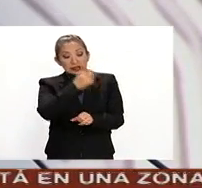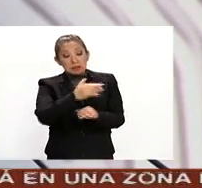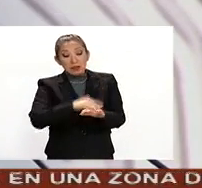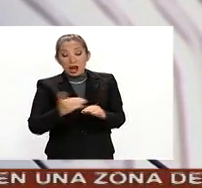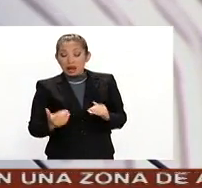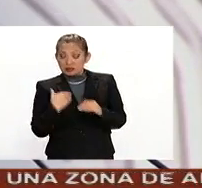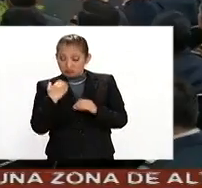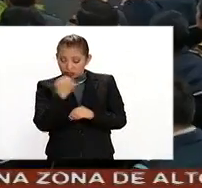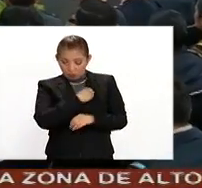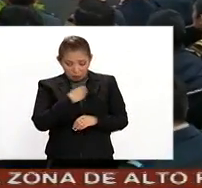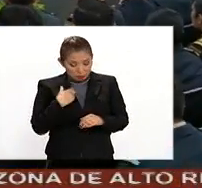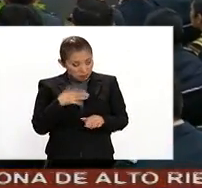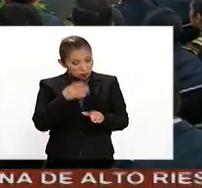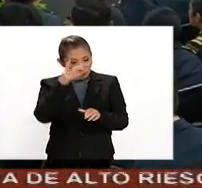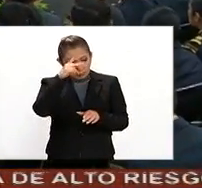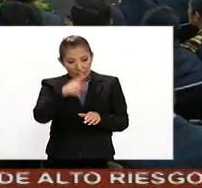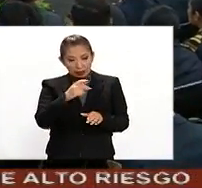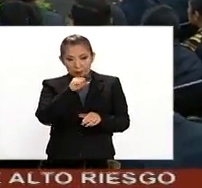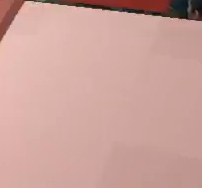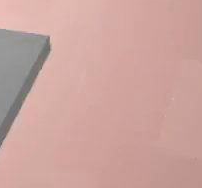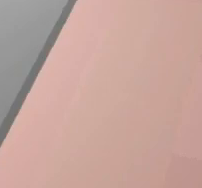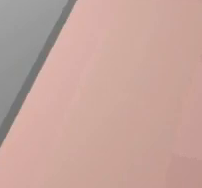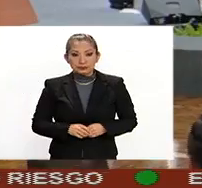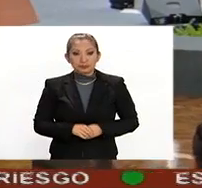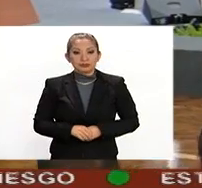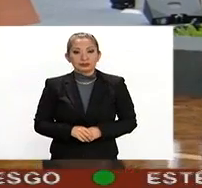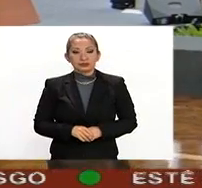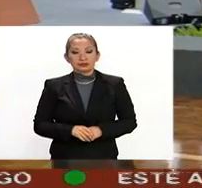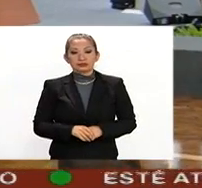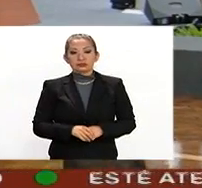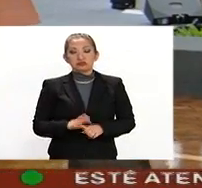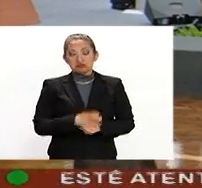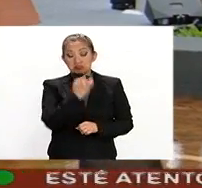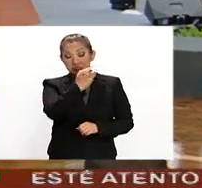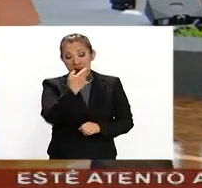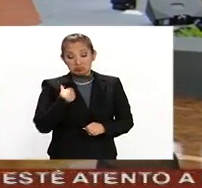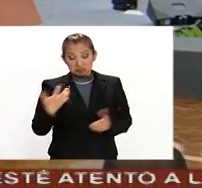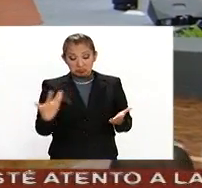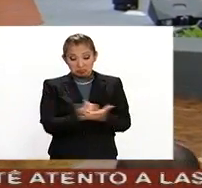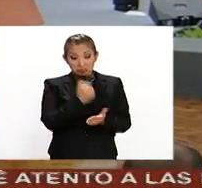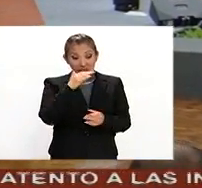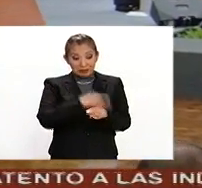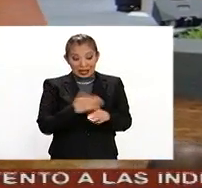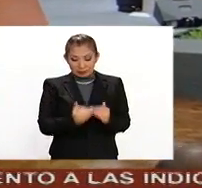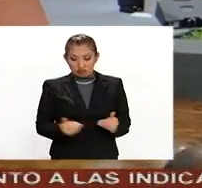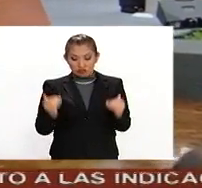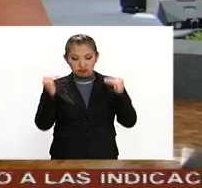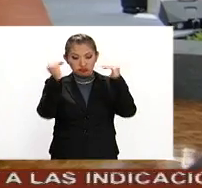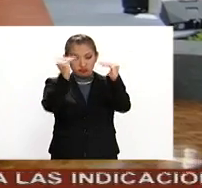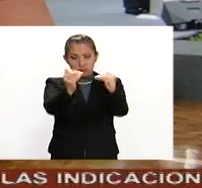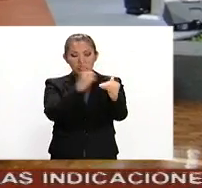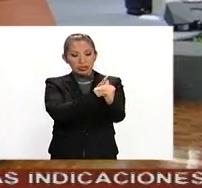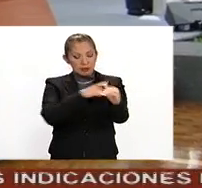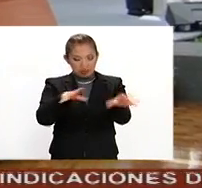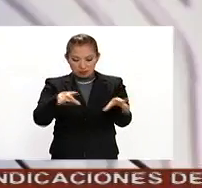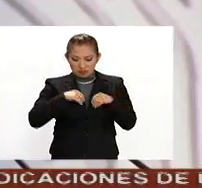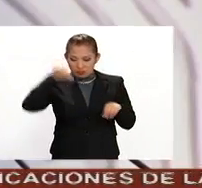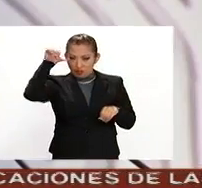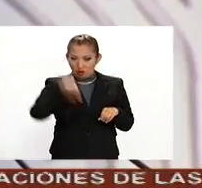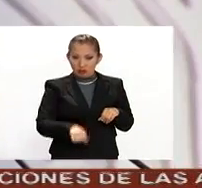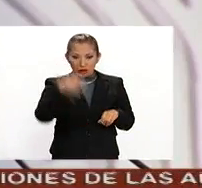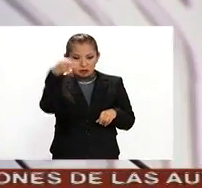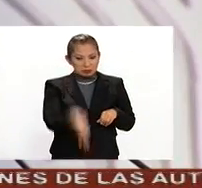mayor compromiso con la patria. Por ello, quienes obtuvieron un grado superior deben adoptar a partir de